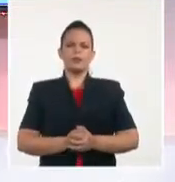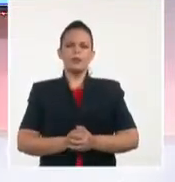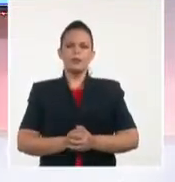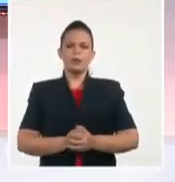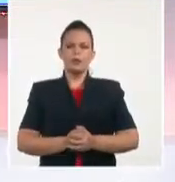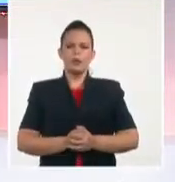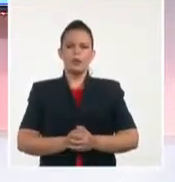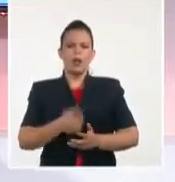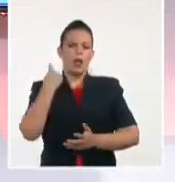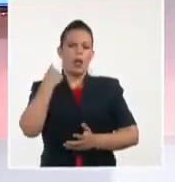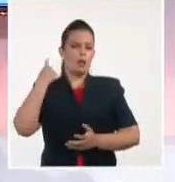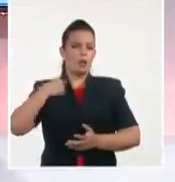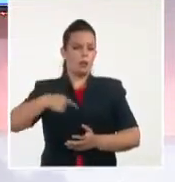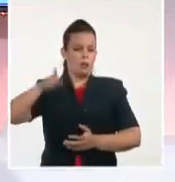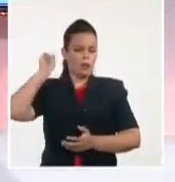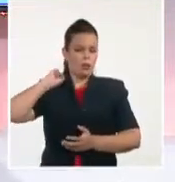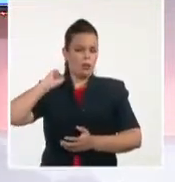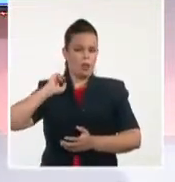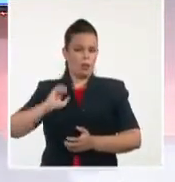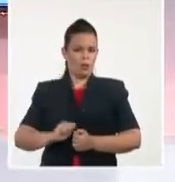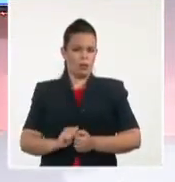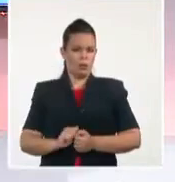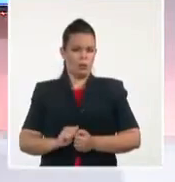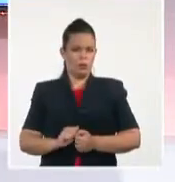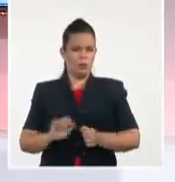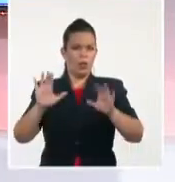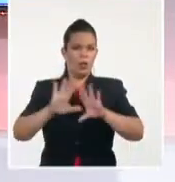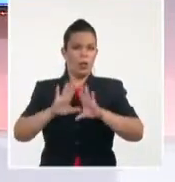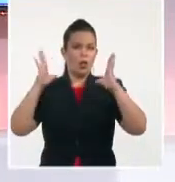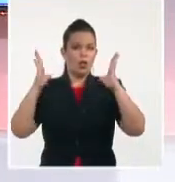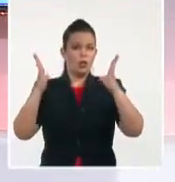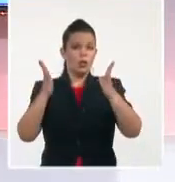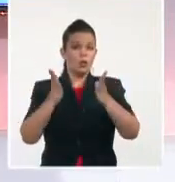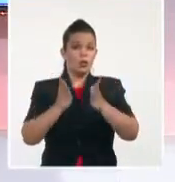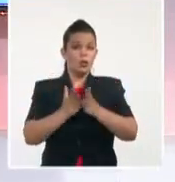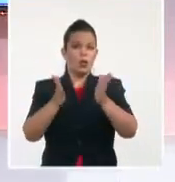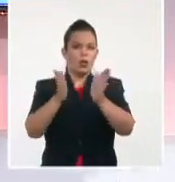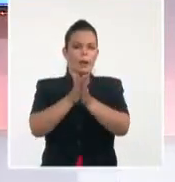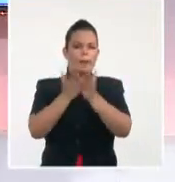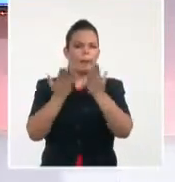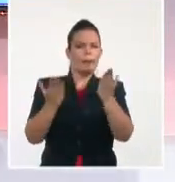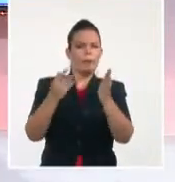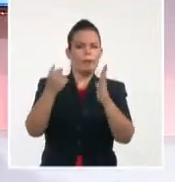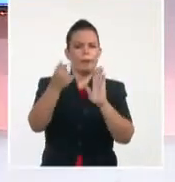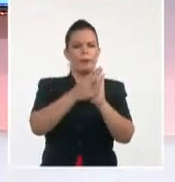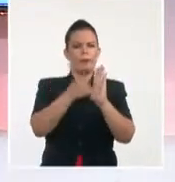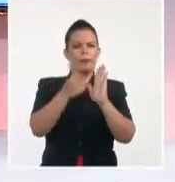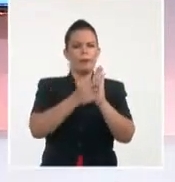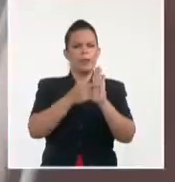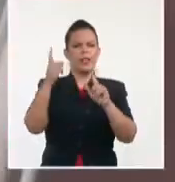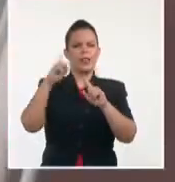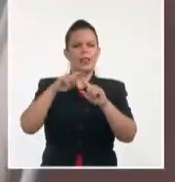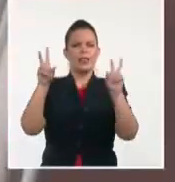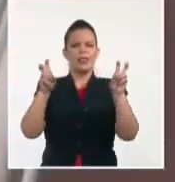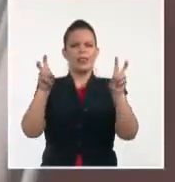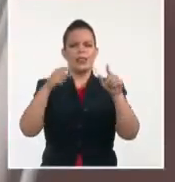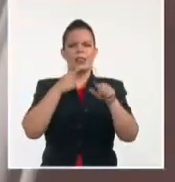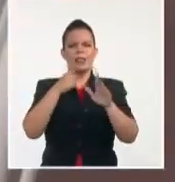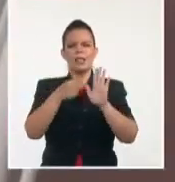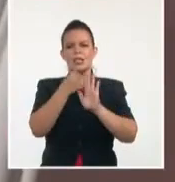pasado, todos los titulares de la prensa decían que era la temporada más activa que